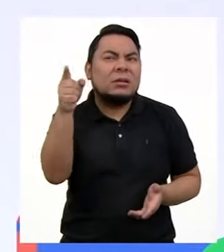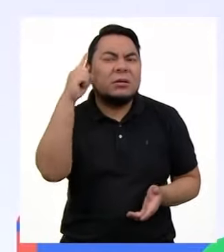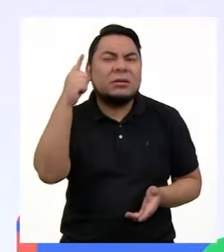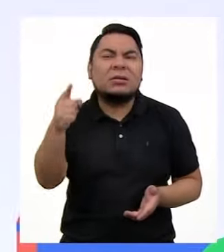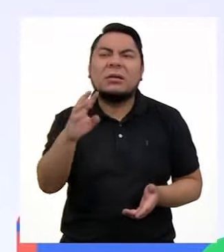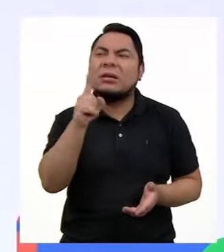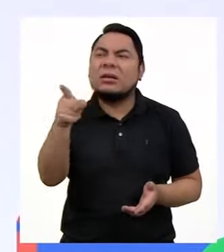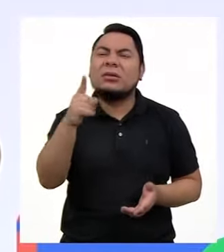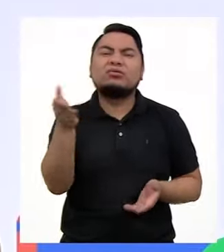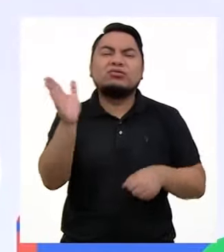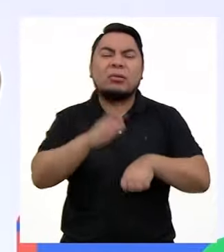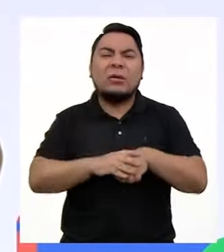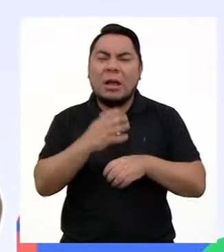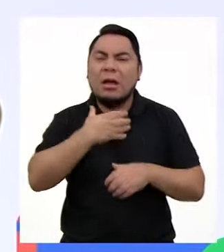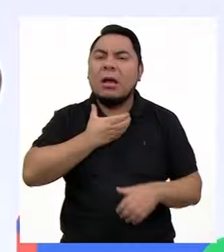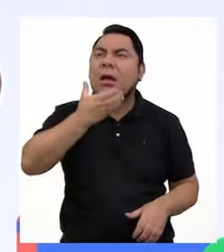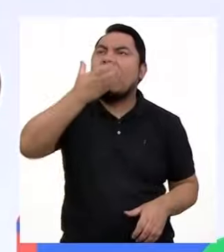los dinosaurios?